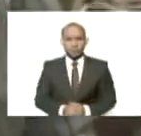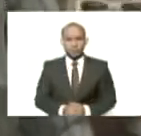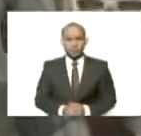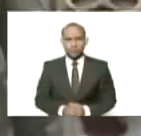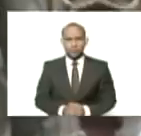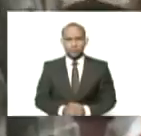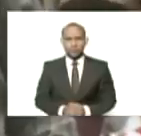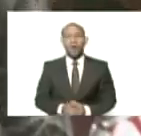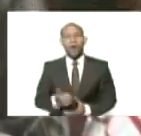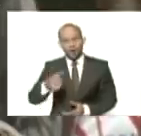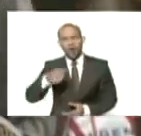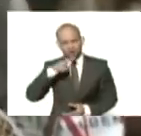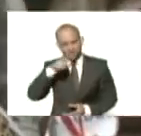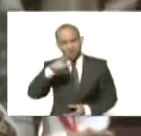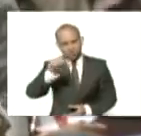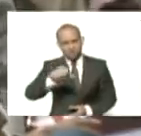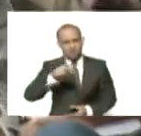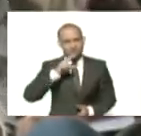Torrealba, ahora sí te creo.